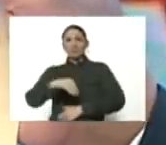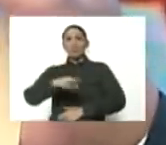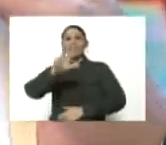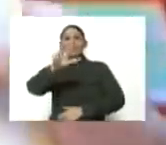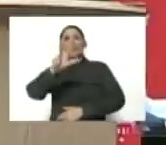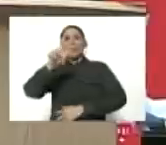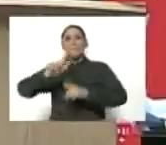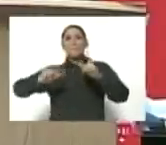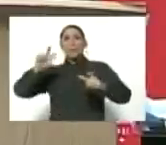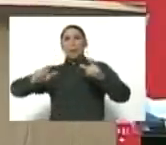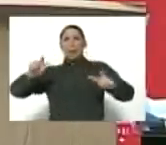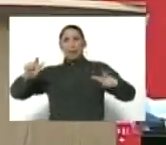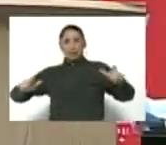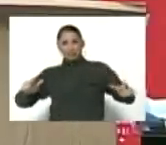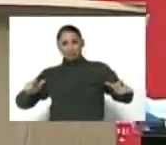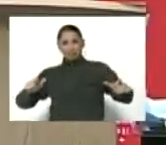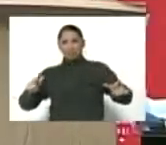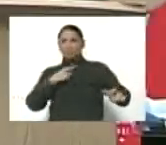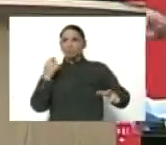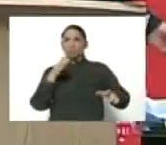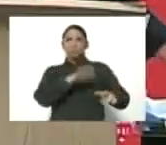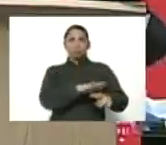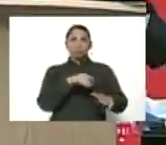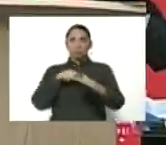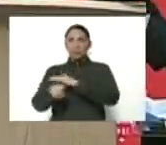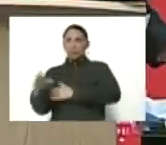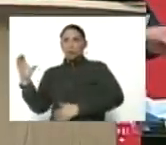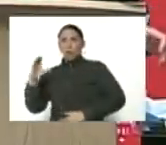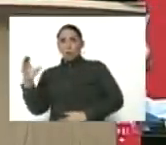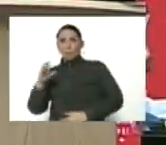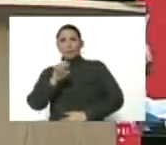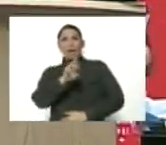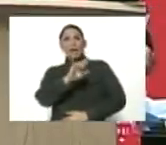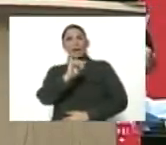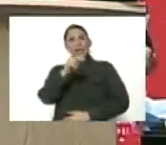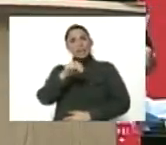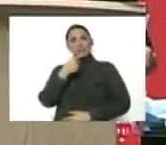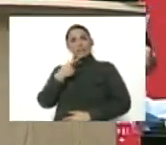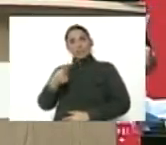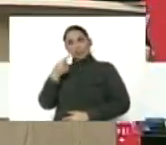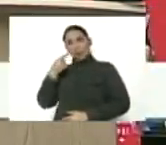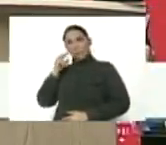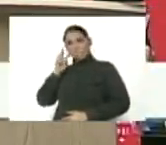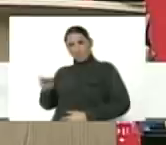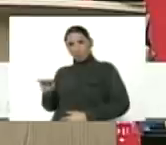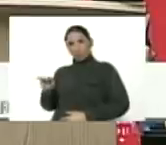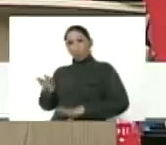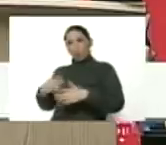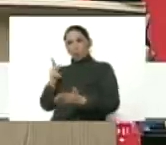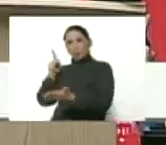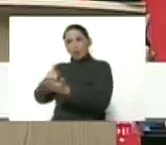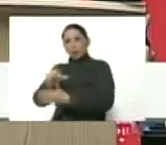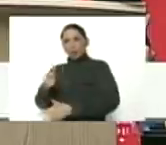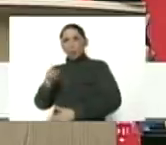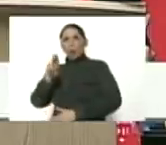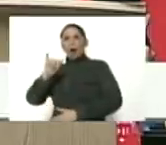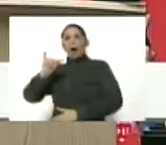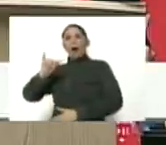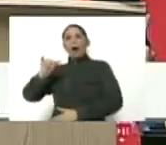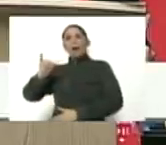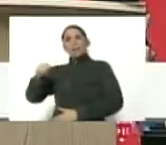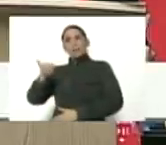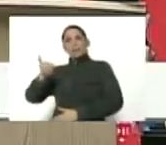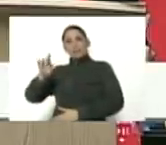30 de asesinatos allí en Colombia. Erin Berry dice haberlo visto cuando llegaron a La Guajira, es decir, a la